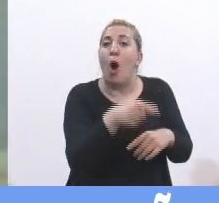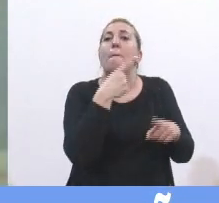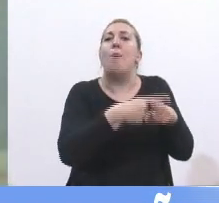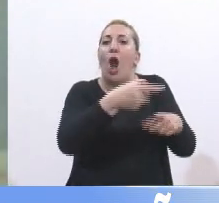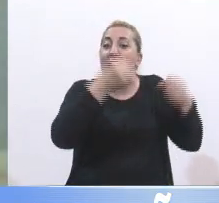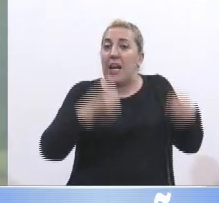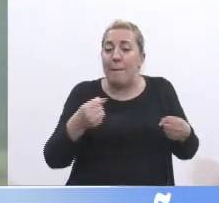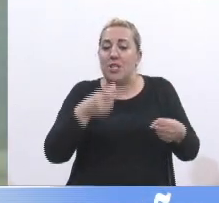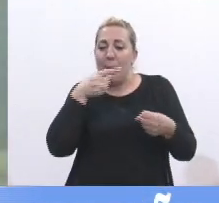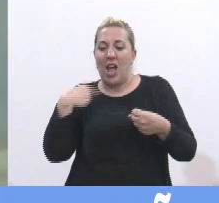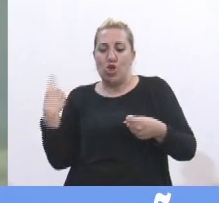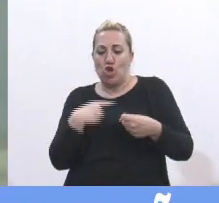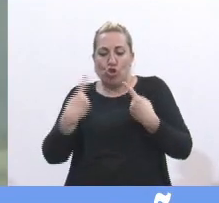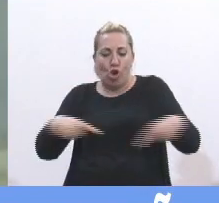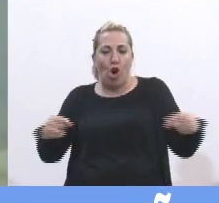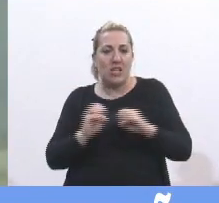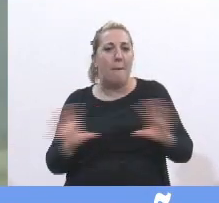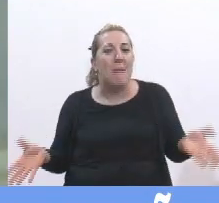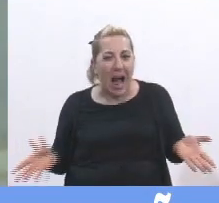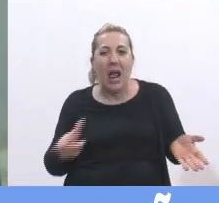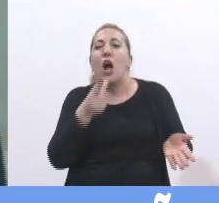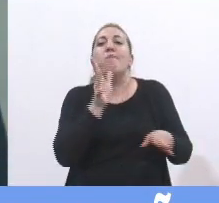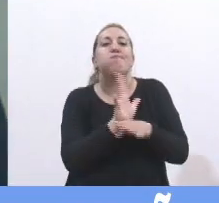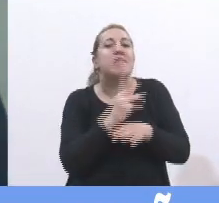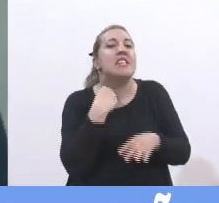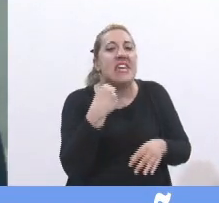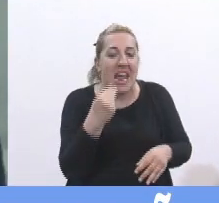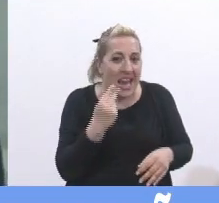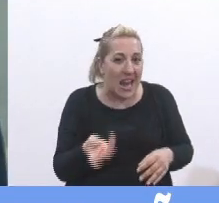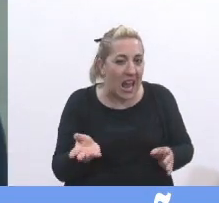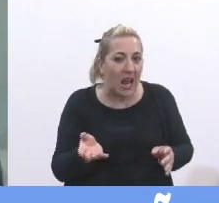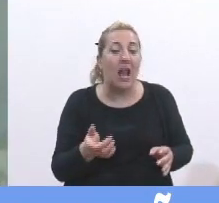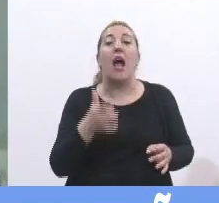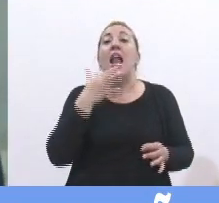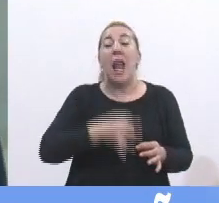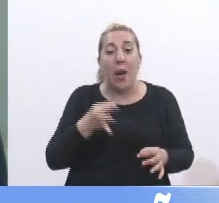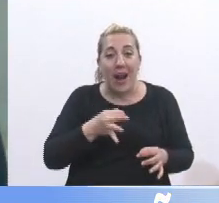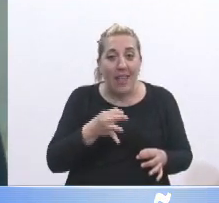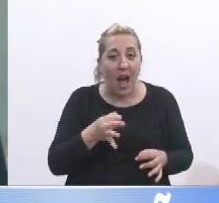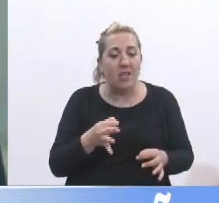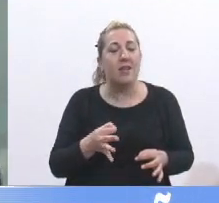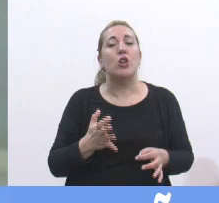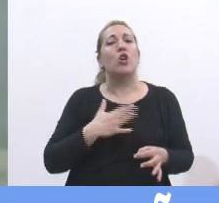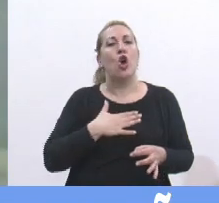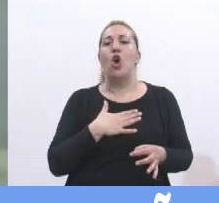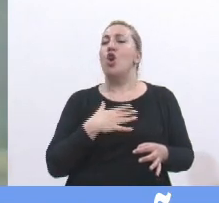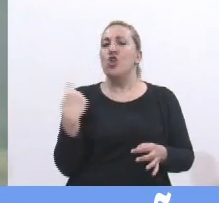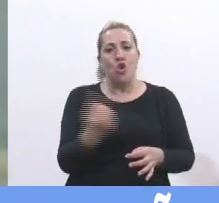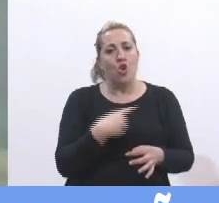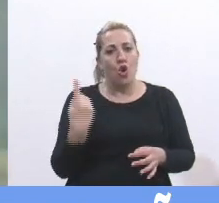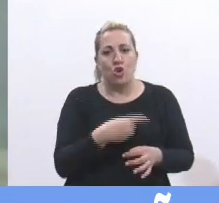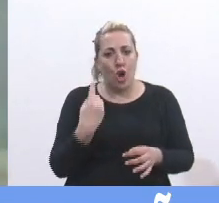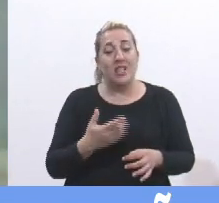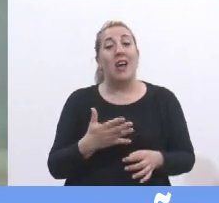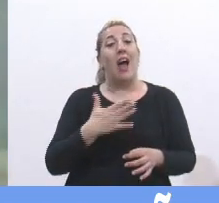mal. Pero mire, presidente, la verdad es que nosotros